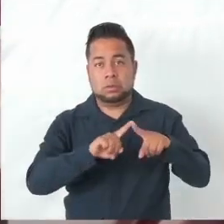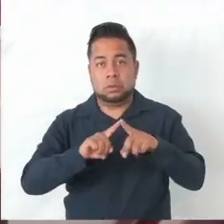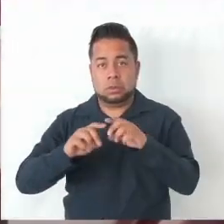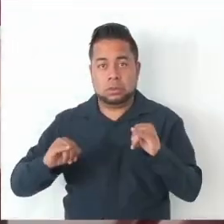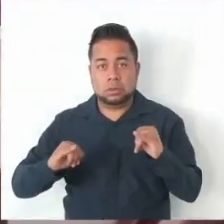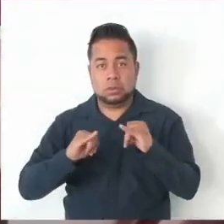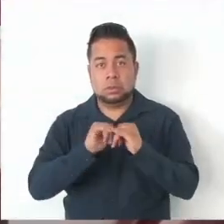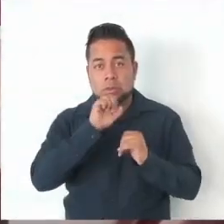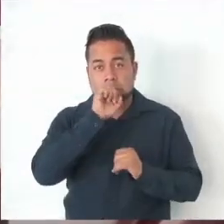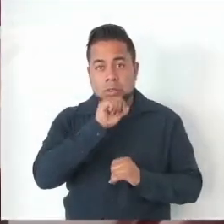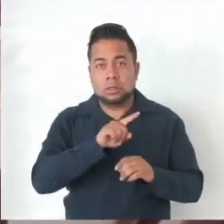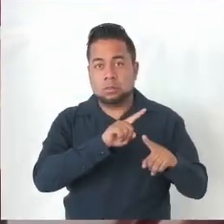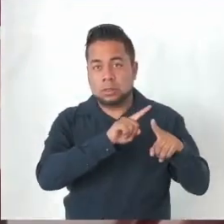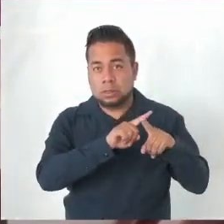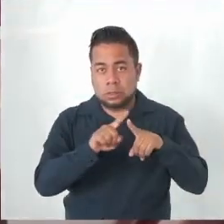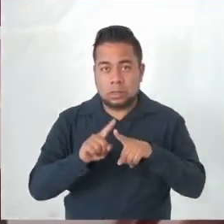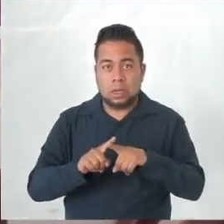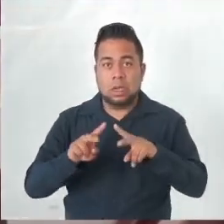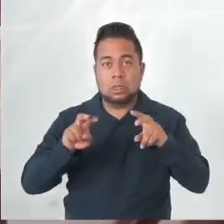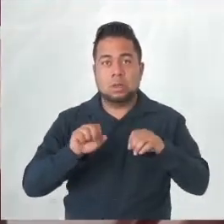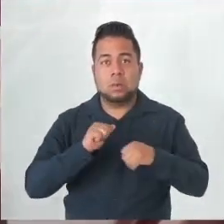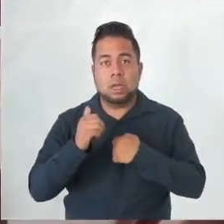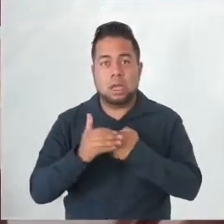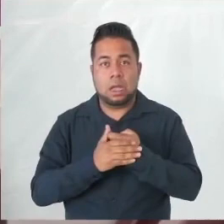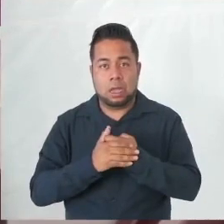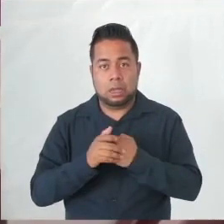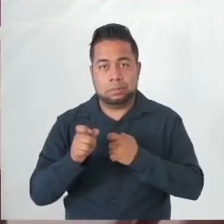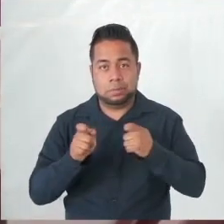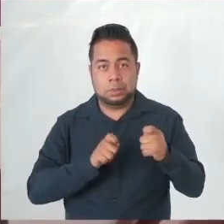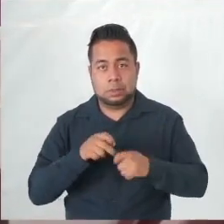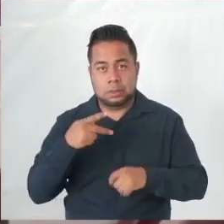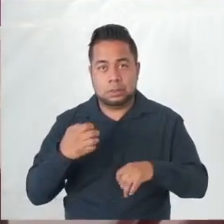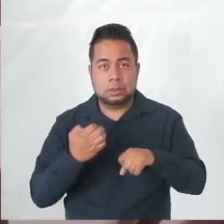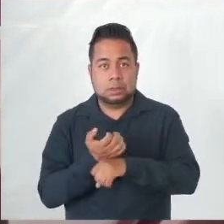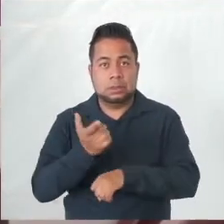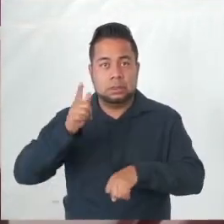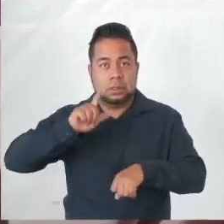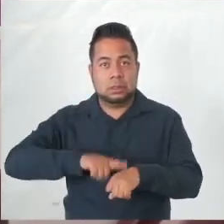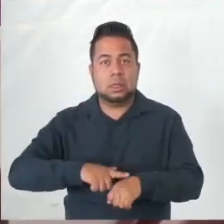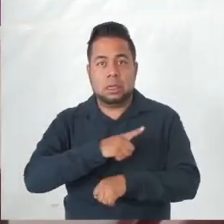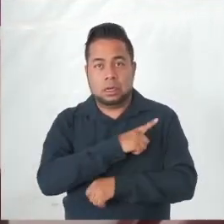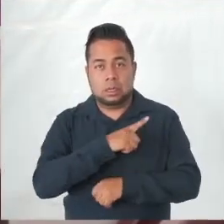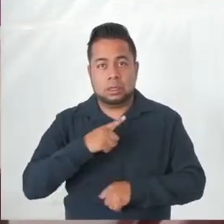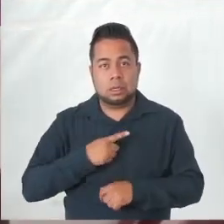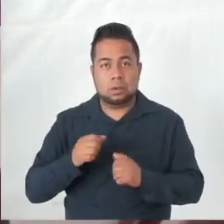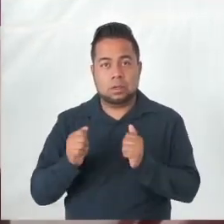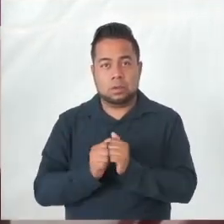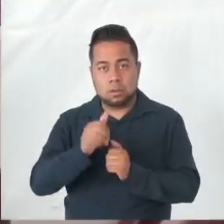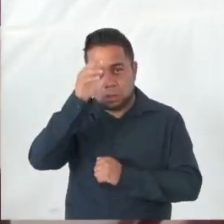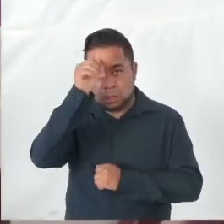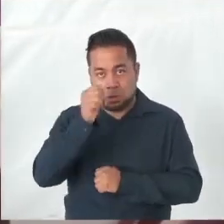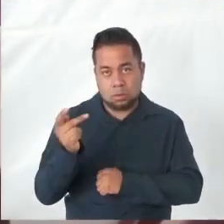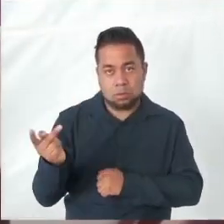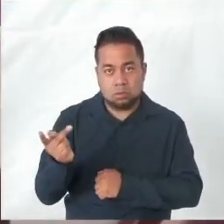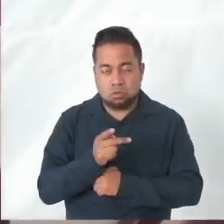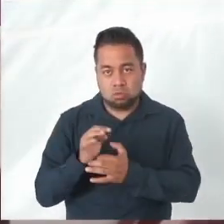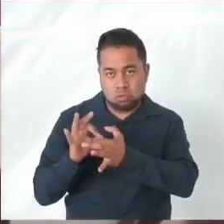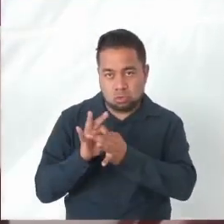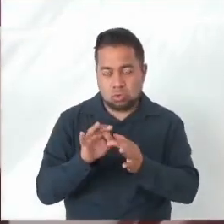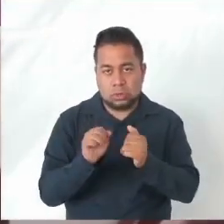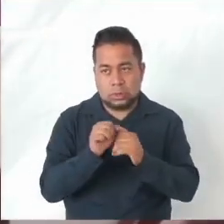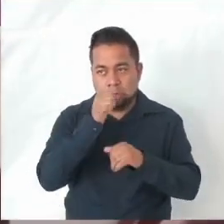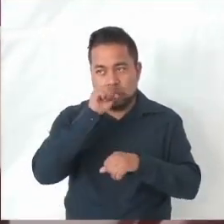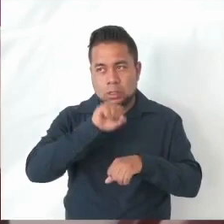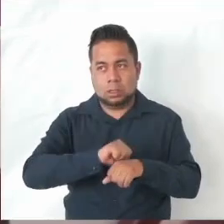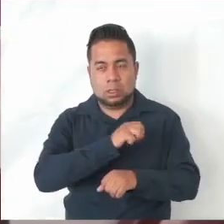dependencias y entidades de la Administración Pública Estatal deben coordinarse entre sí y con la